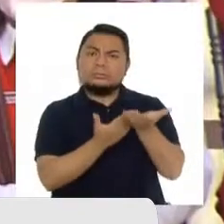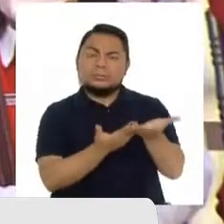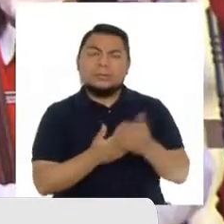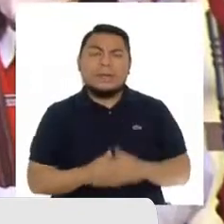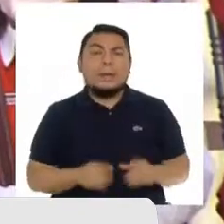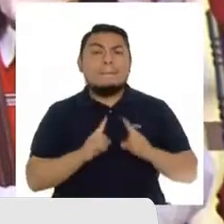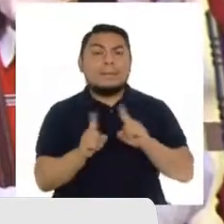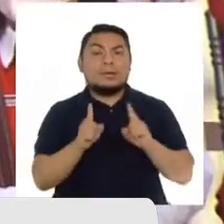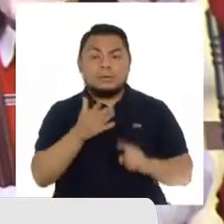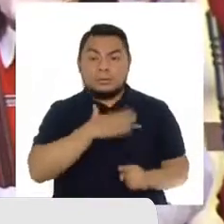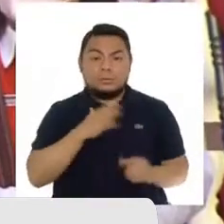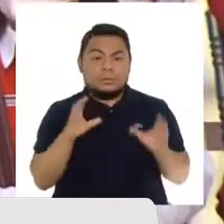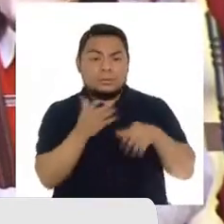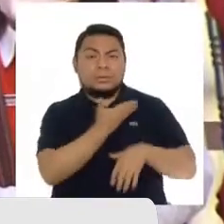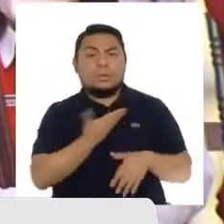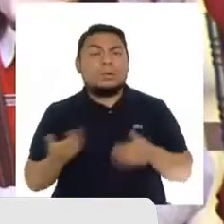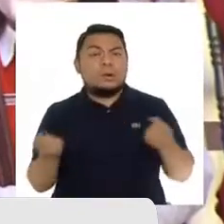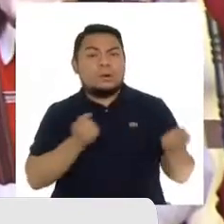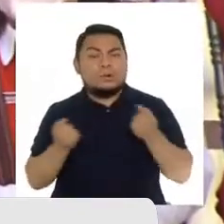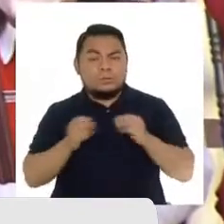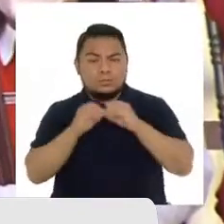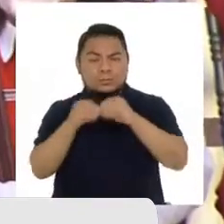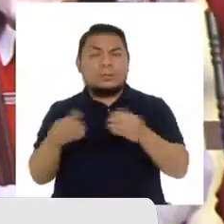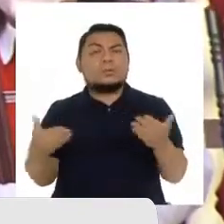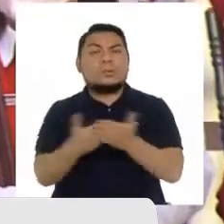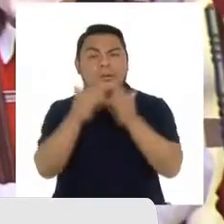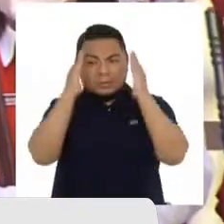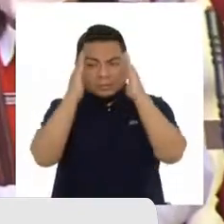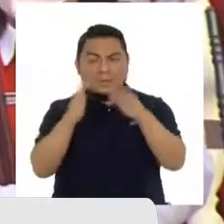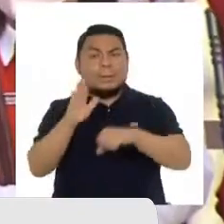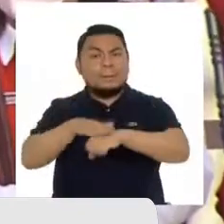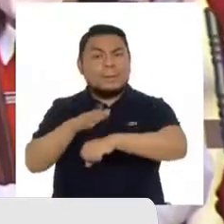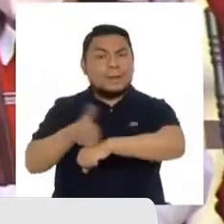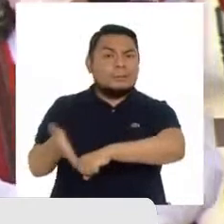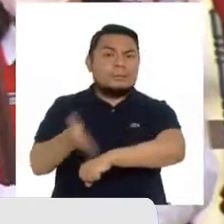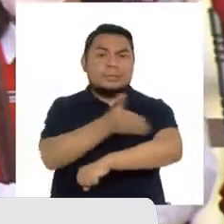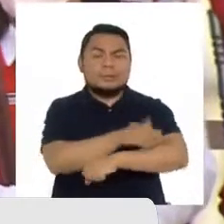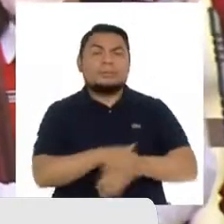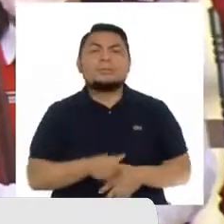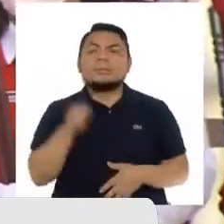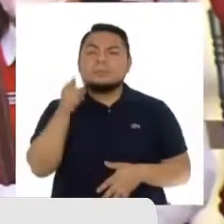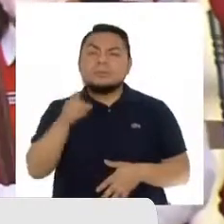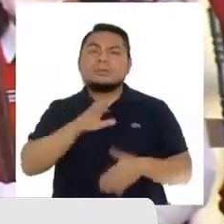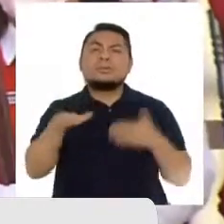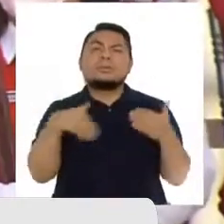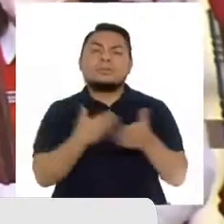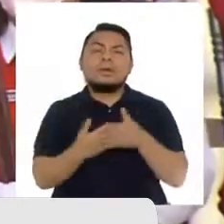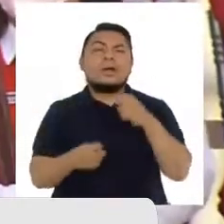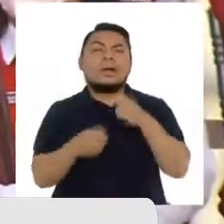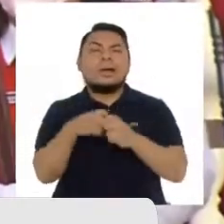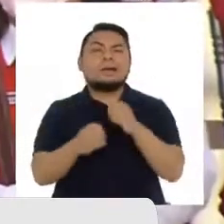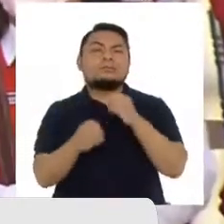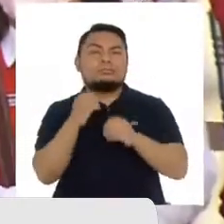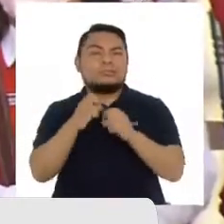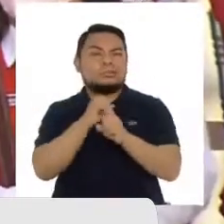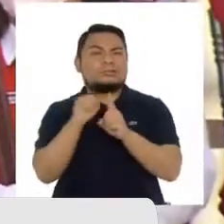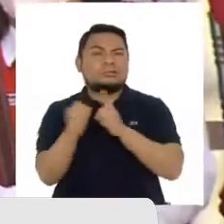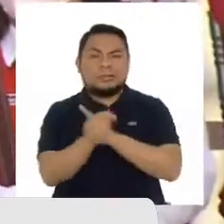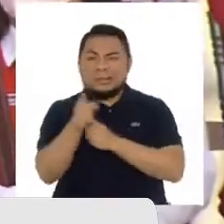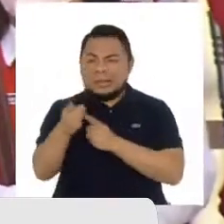nuestro gobierno viene implementando un nuevo enfoque preventivo para abordar los conflictos sociales